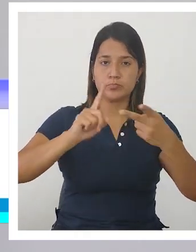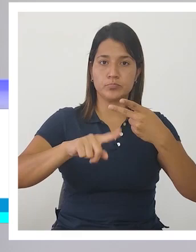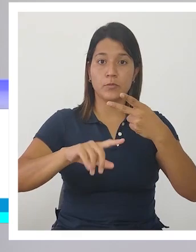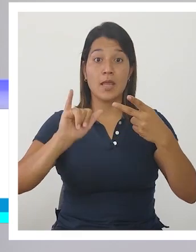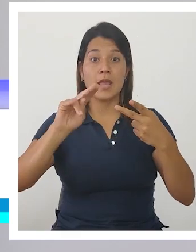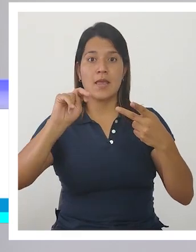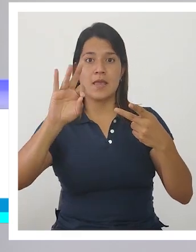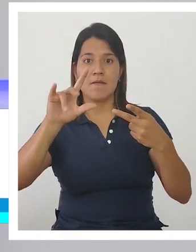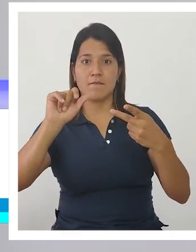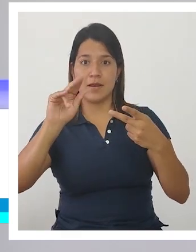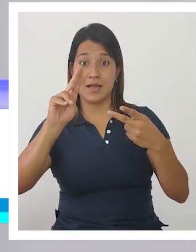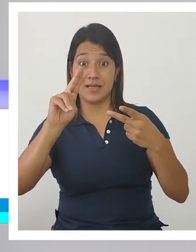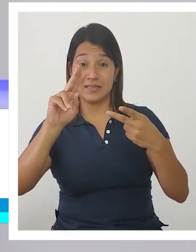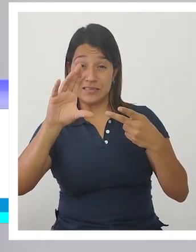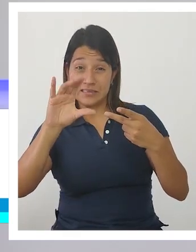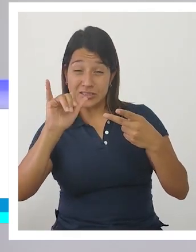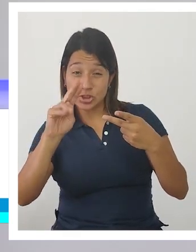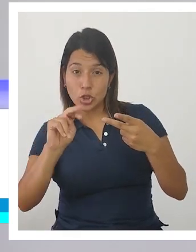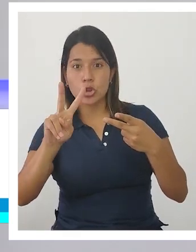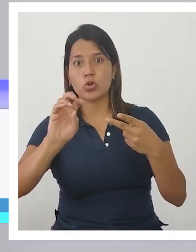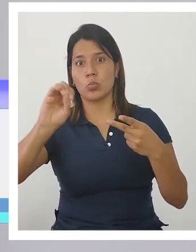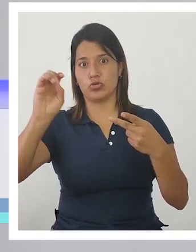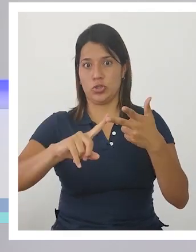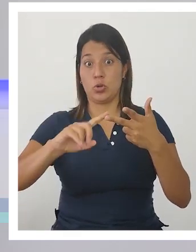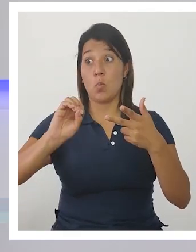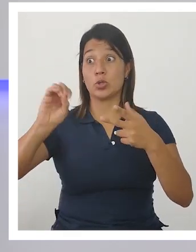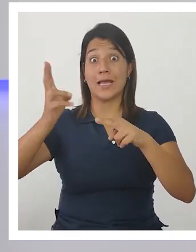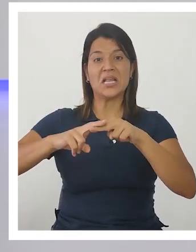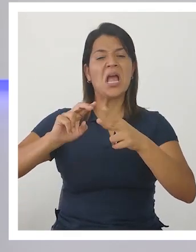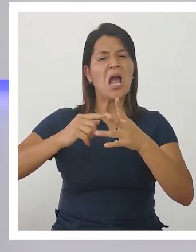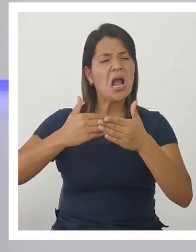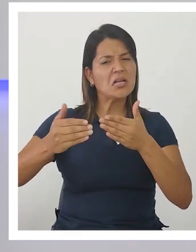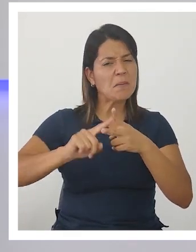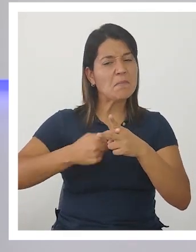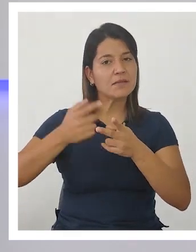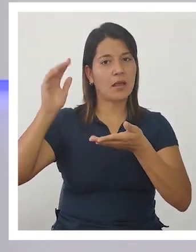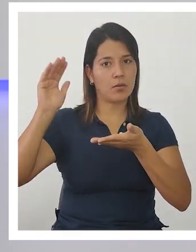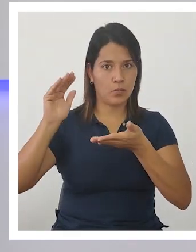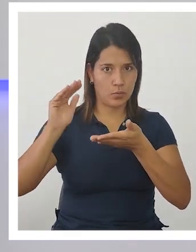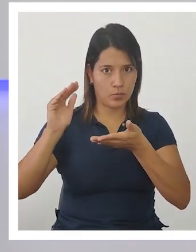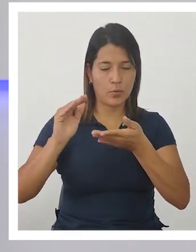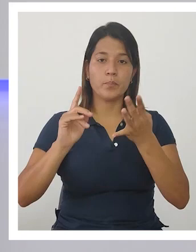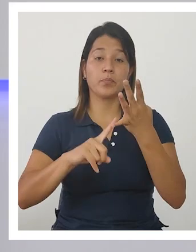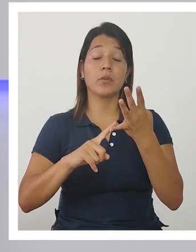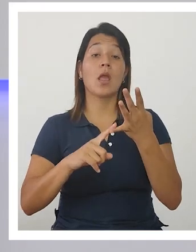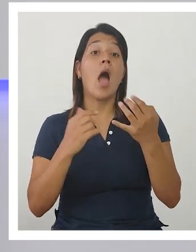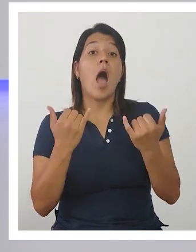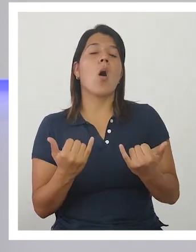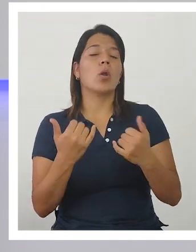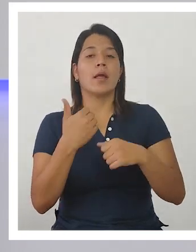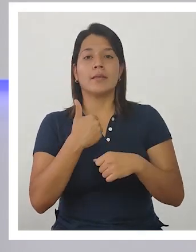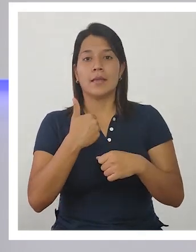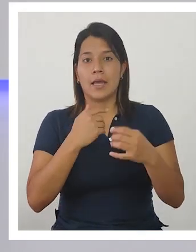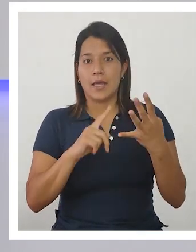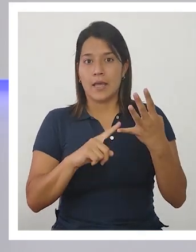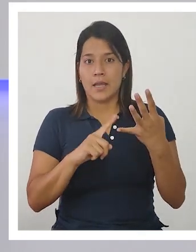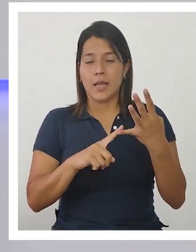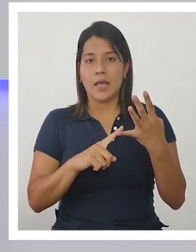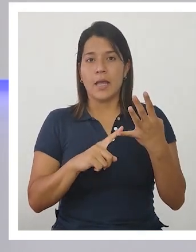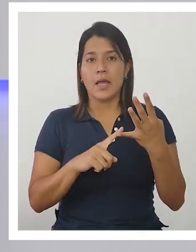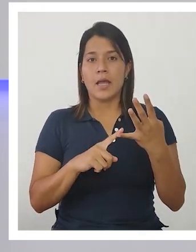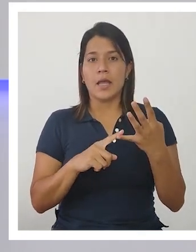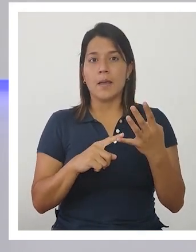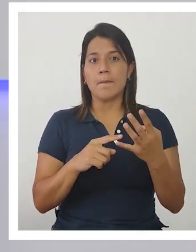2%. Tasas que ya vienen para abajo. El hecho en estos momentos de tener una sobreabundancia de dólares en la